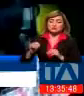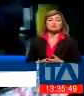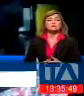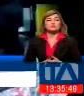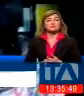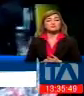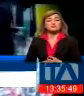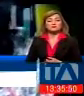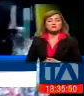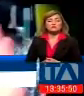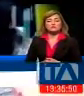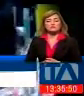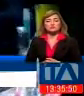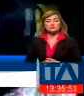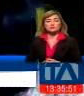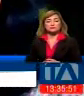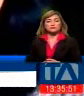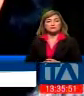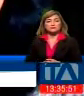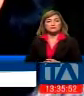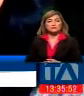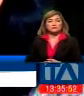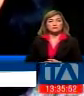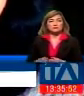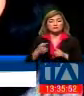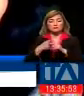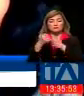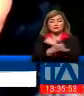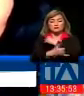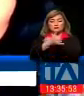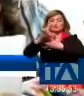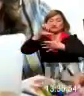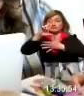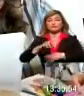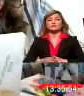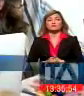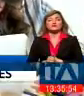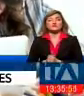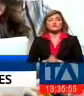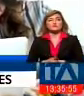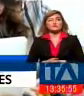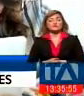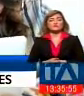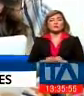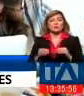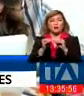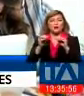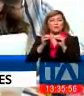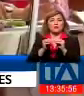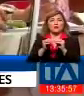del 20%. Y es una brecha que más o menos también está presente en todos los países de América Latina. A esto se añade un incremento